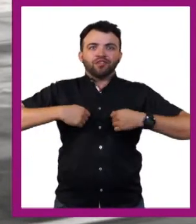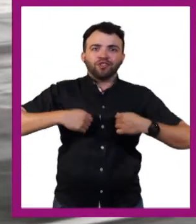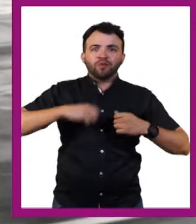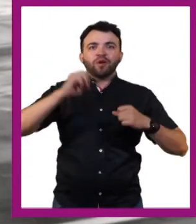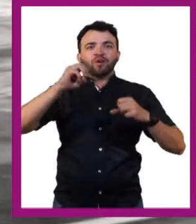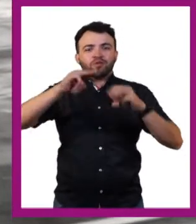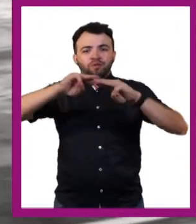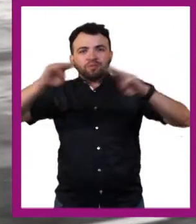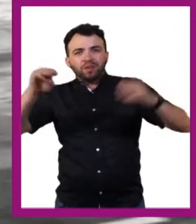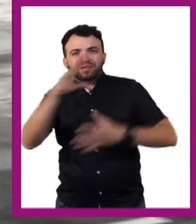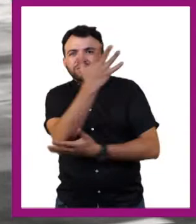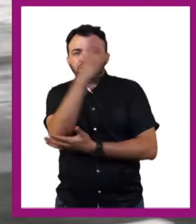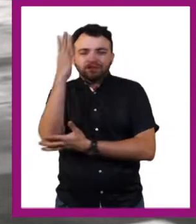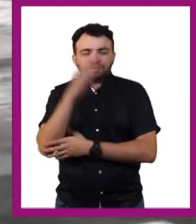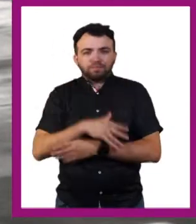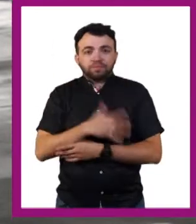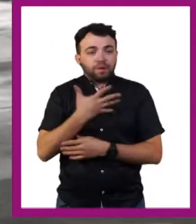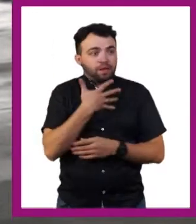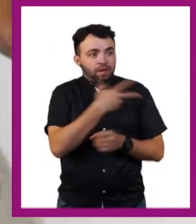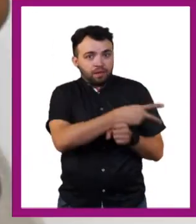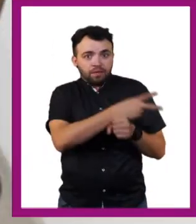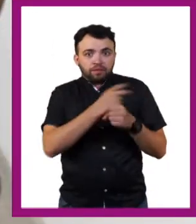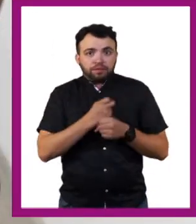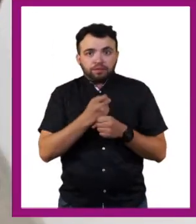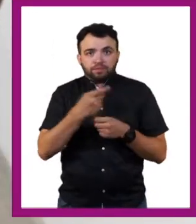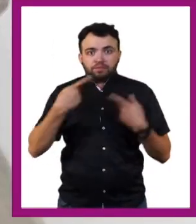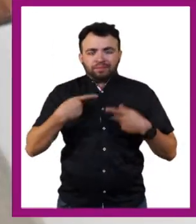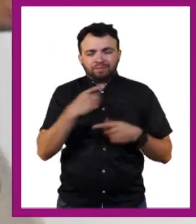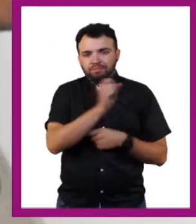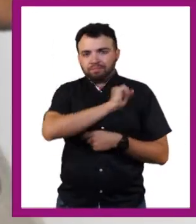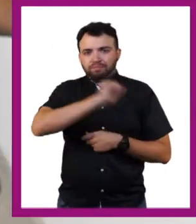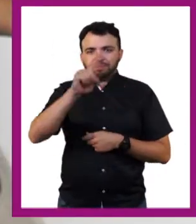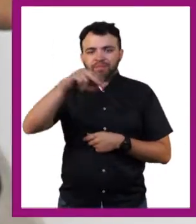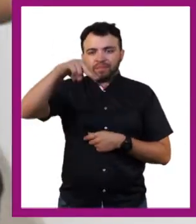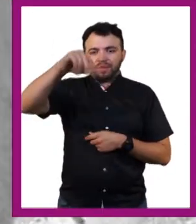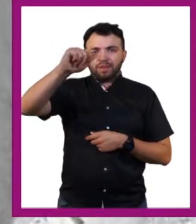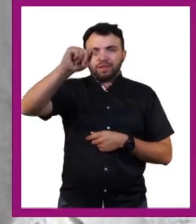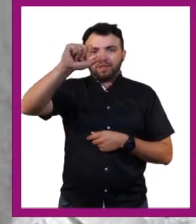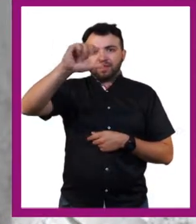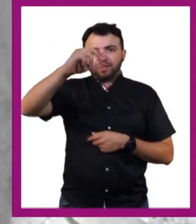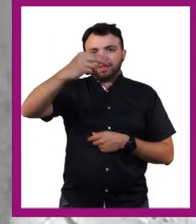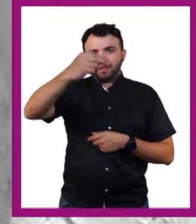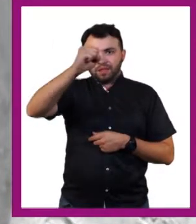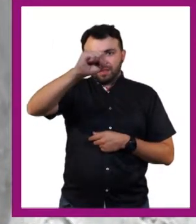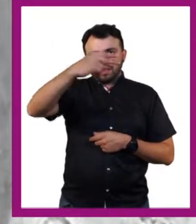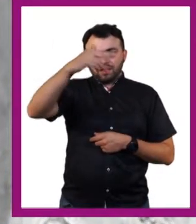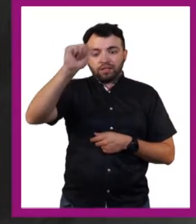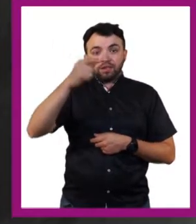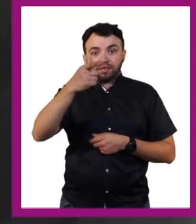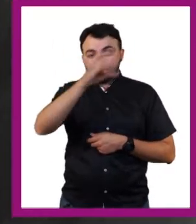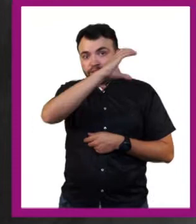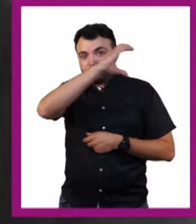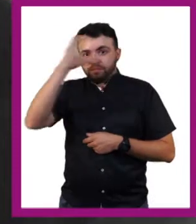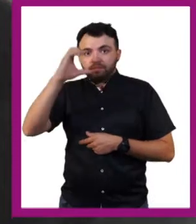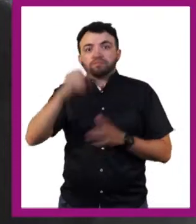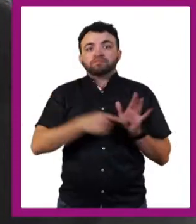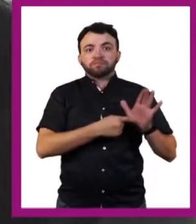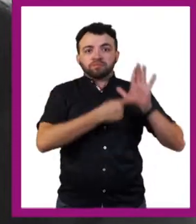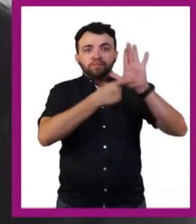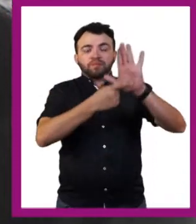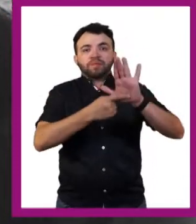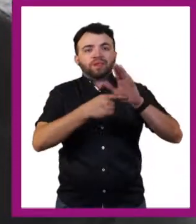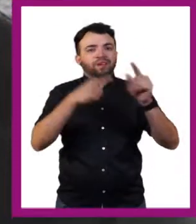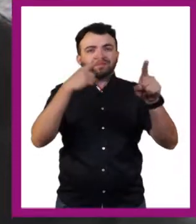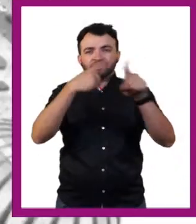saber un poco más, tenemos a una invitada de lujo, Natasha Pastrana. Ella es fotógrafa y ha expuesto su trabajo en museos